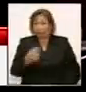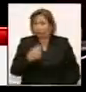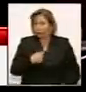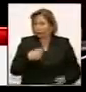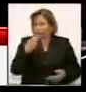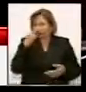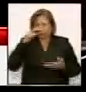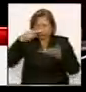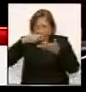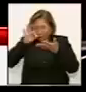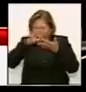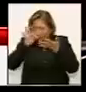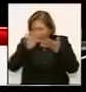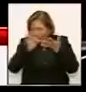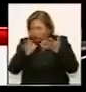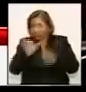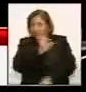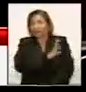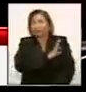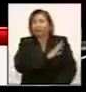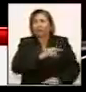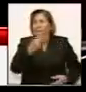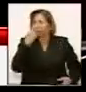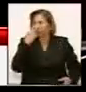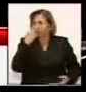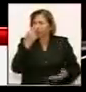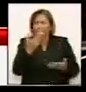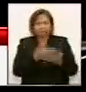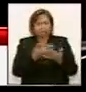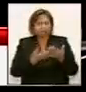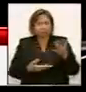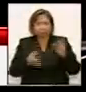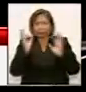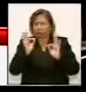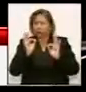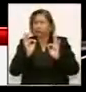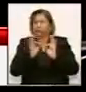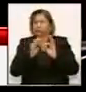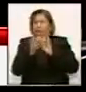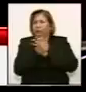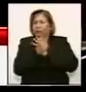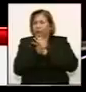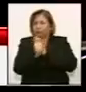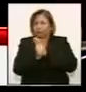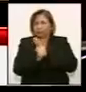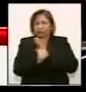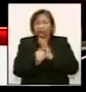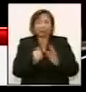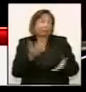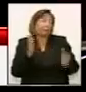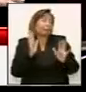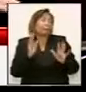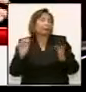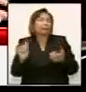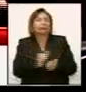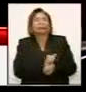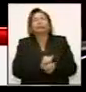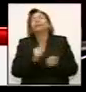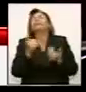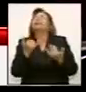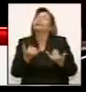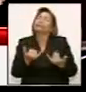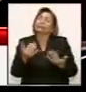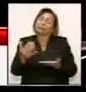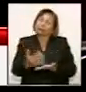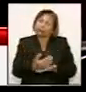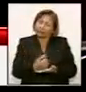yo, Estado, fiscal de la Nación, fiscales, me hago un buen equipo de gente experta, no hay un señor que realmente ha sido destrozado el día de hoy,